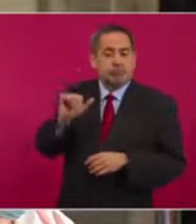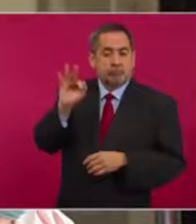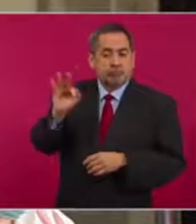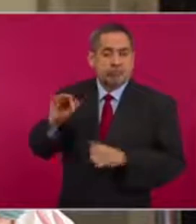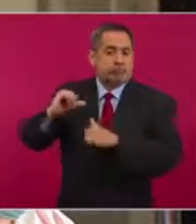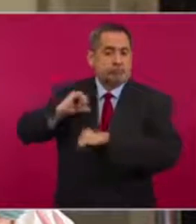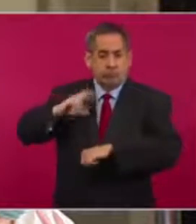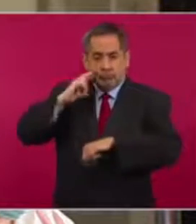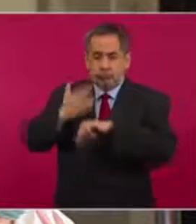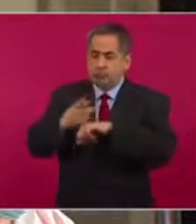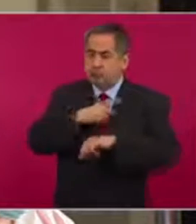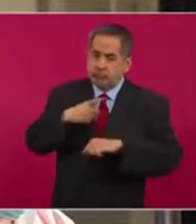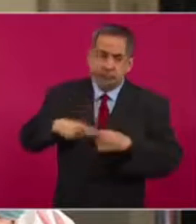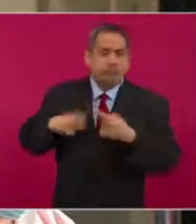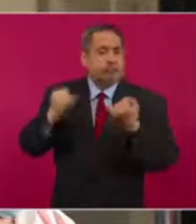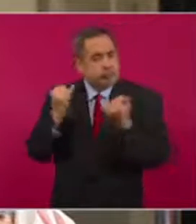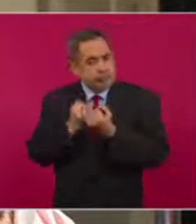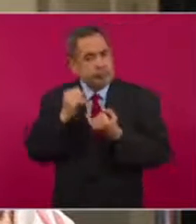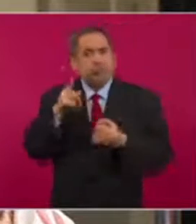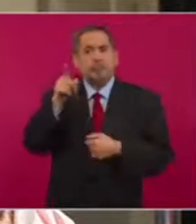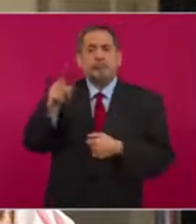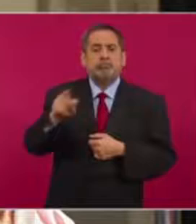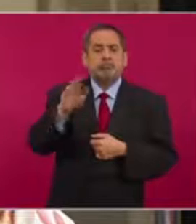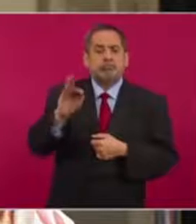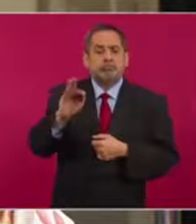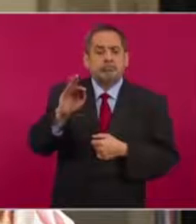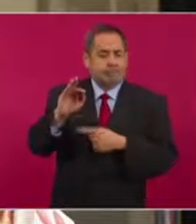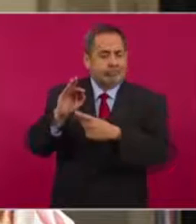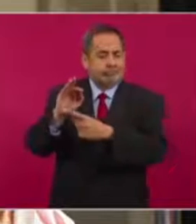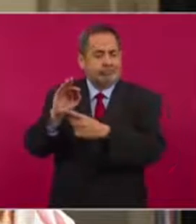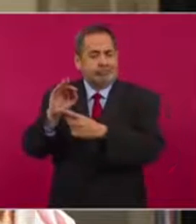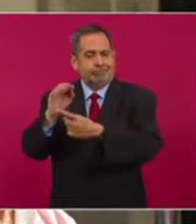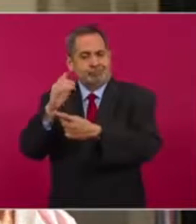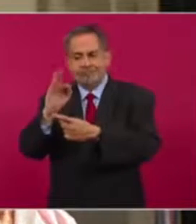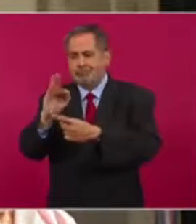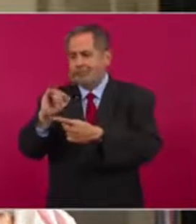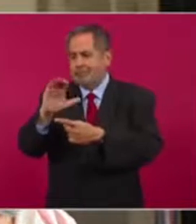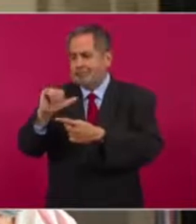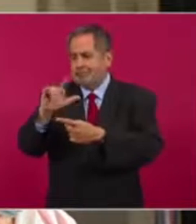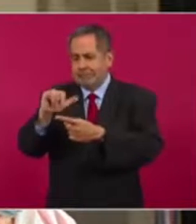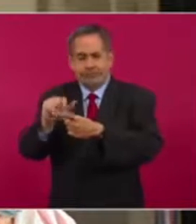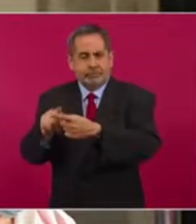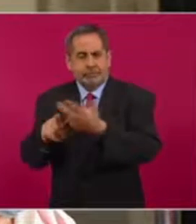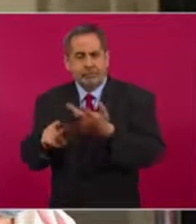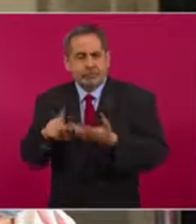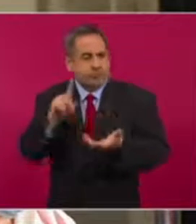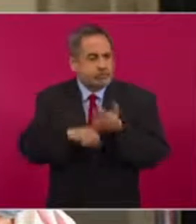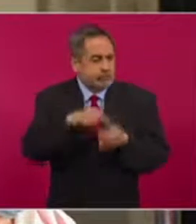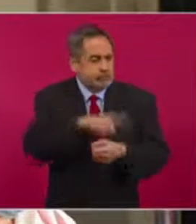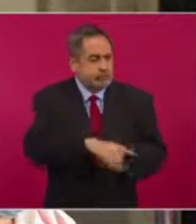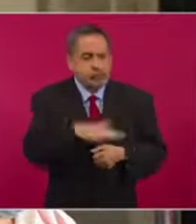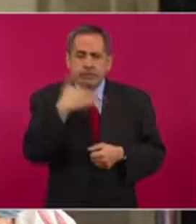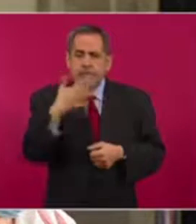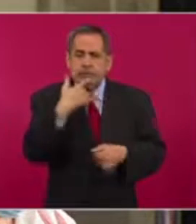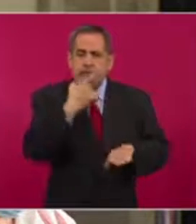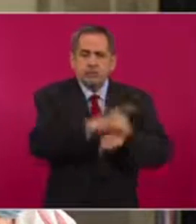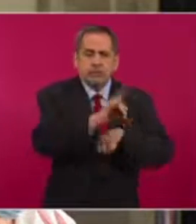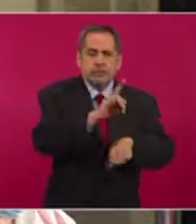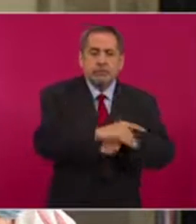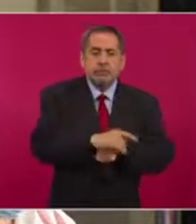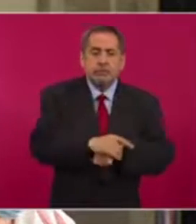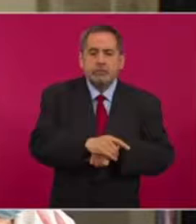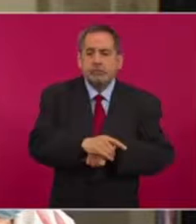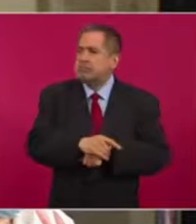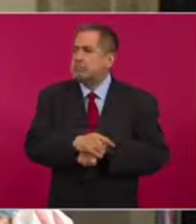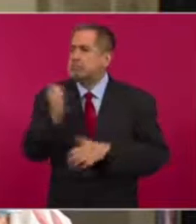fundamental, igual que las fiscalías, y pues en este tipo de cosas donde ya hay ilegalidades y ellos avalan